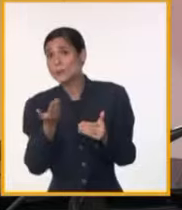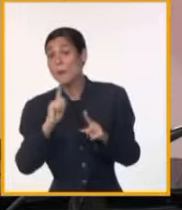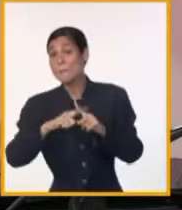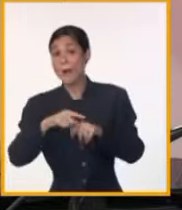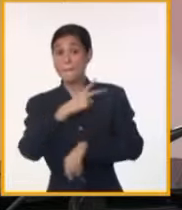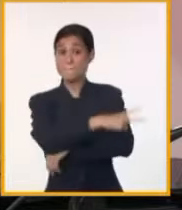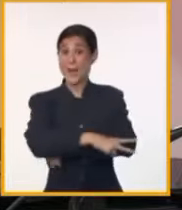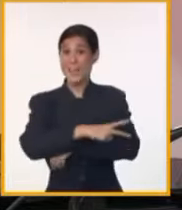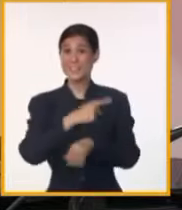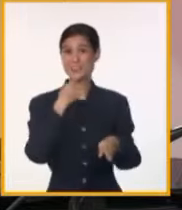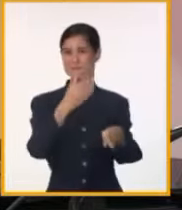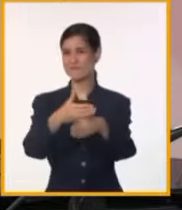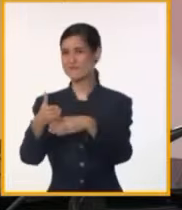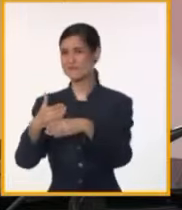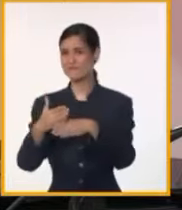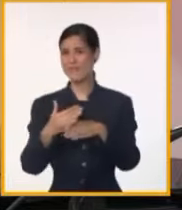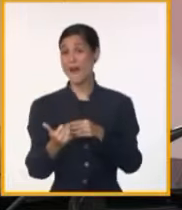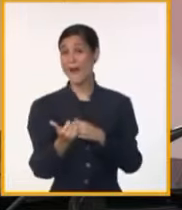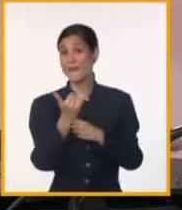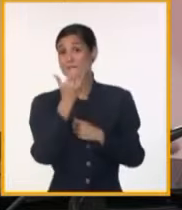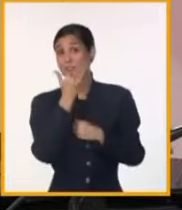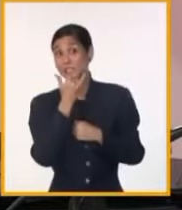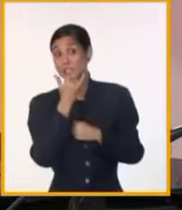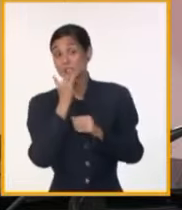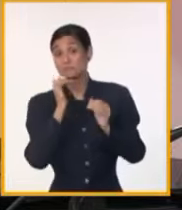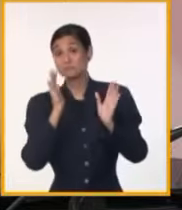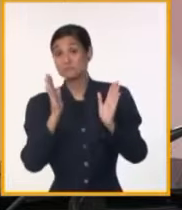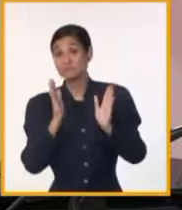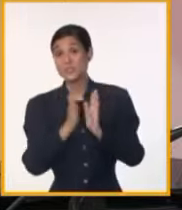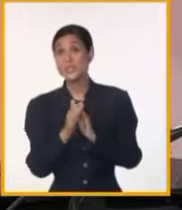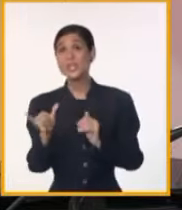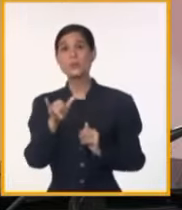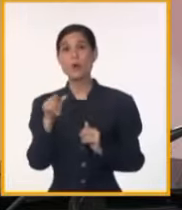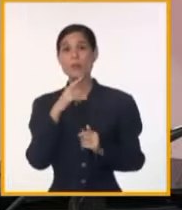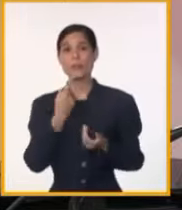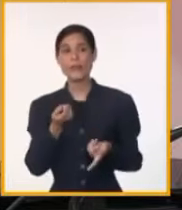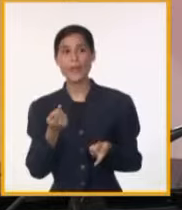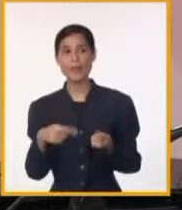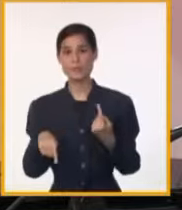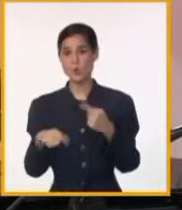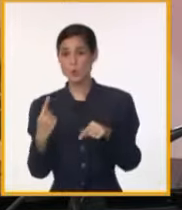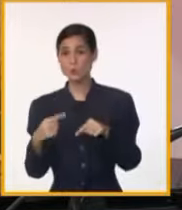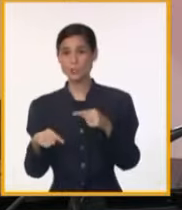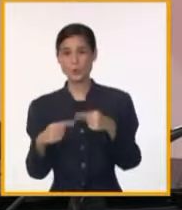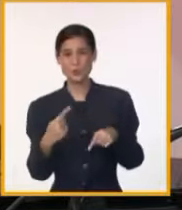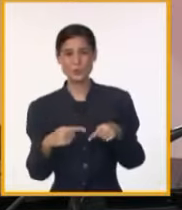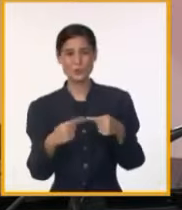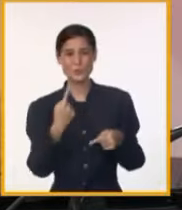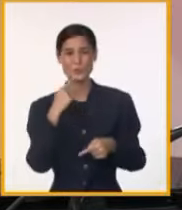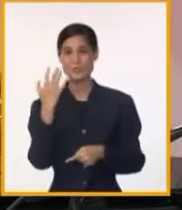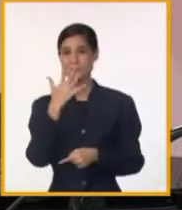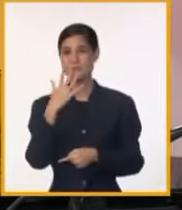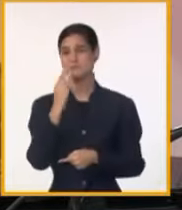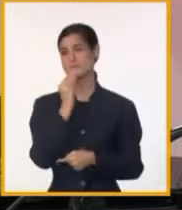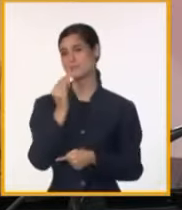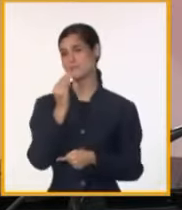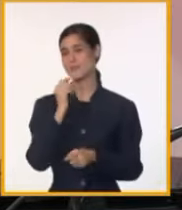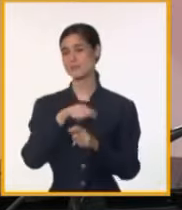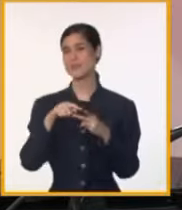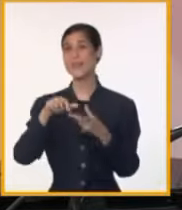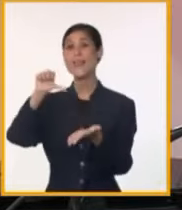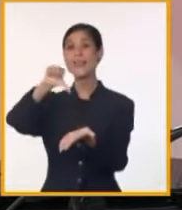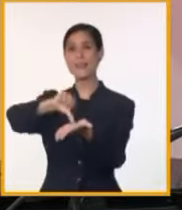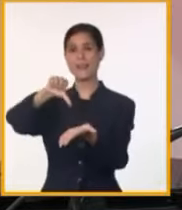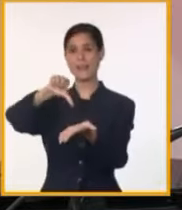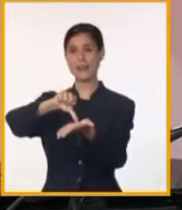supuesto llegar a ese enfrentamiento directo o no entre Israel e Irán como parte de